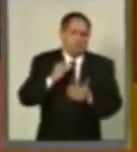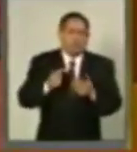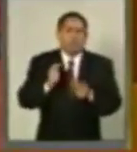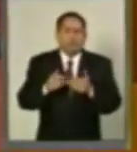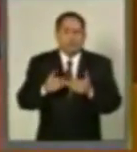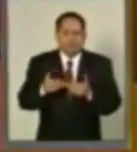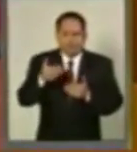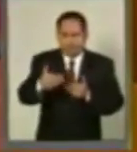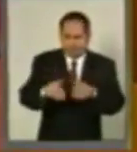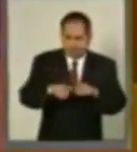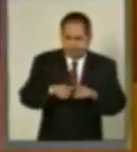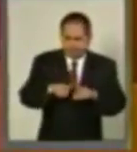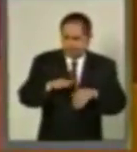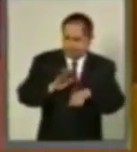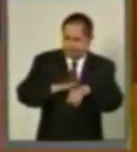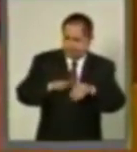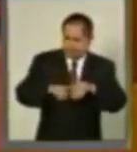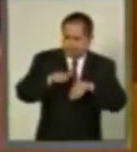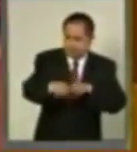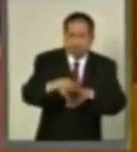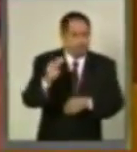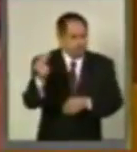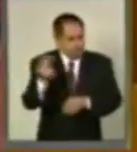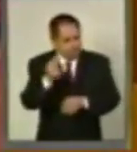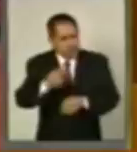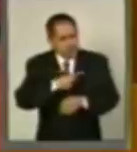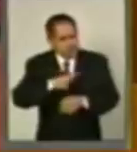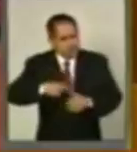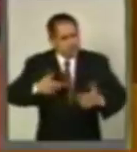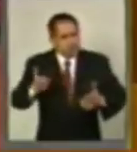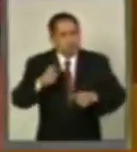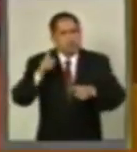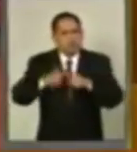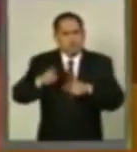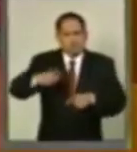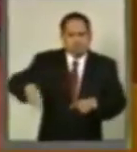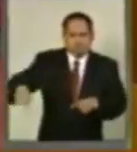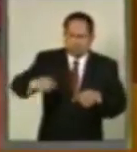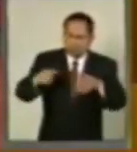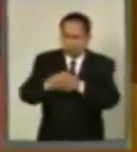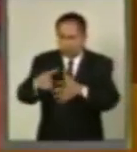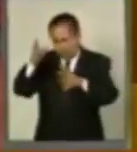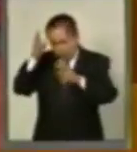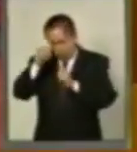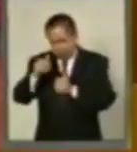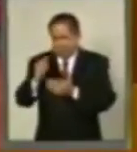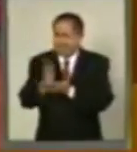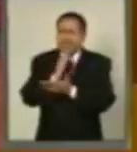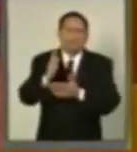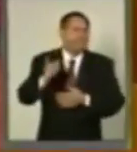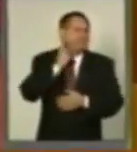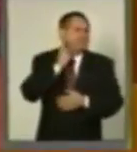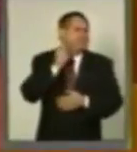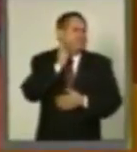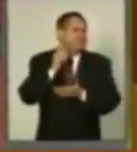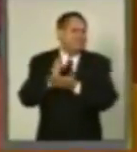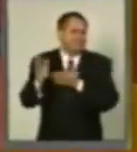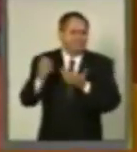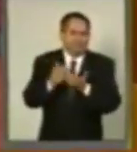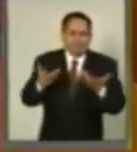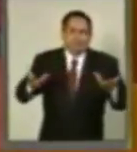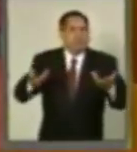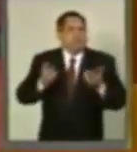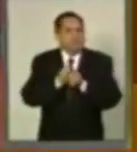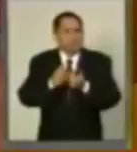sigue, y que es urgente, es un acuerdo que va más allá incluso de lo legislativo, pero sí de las